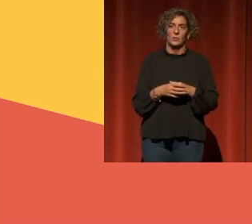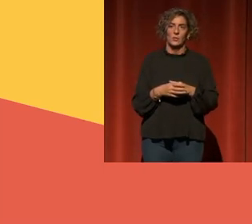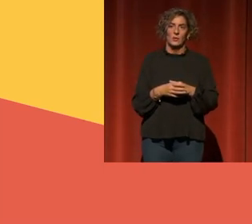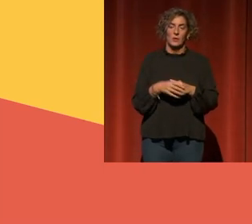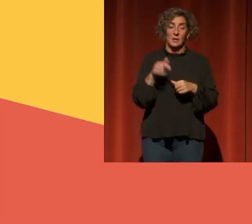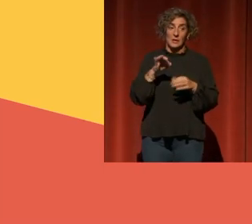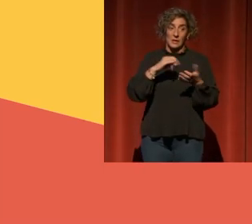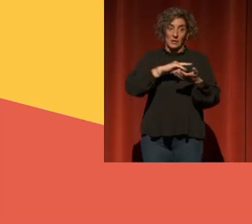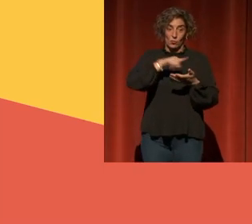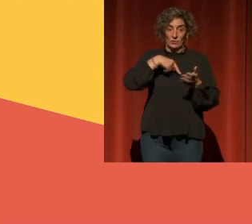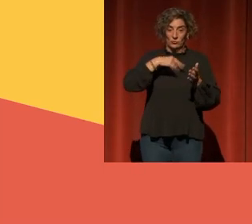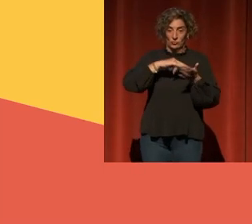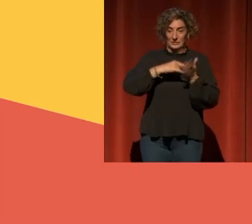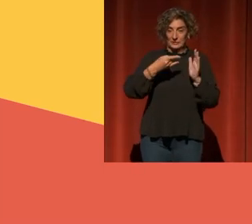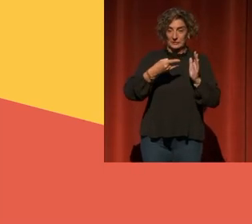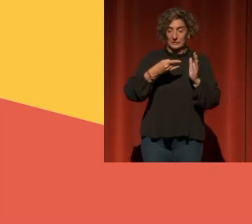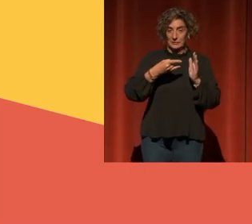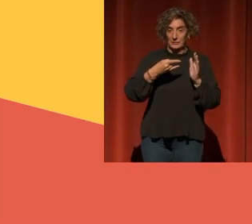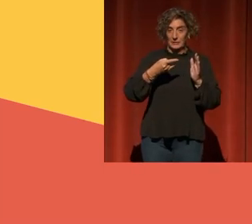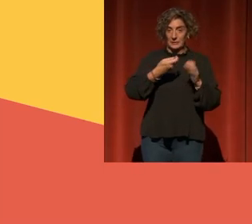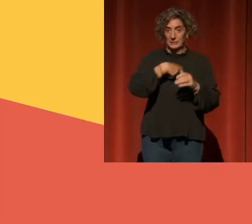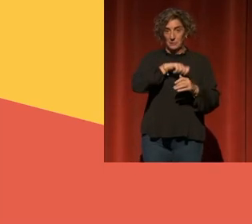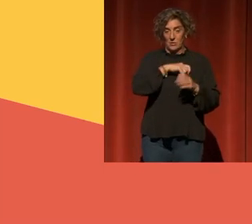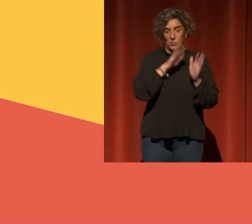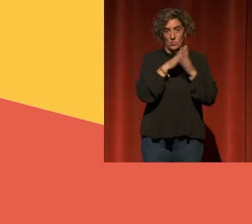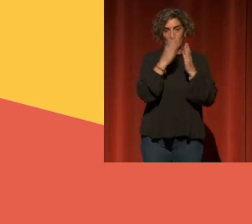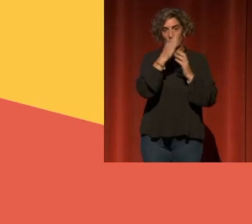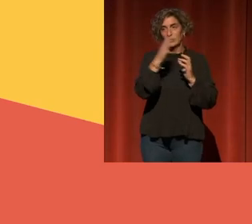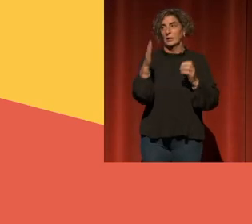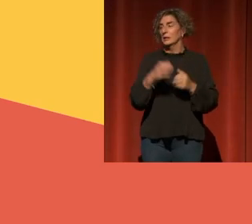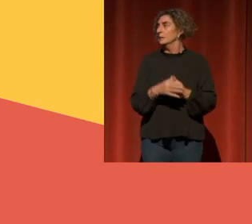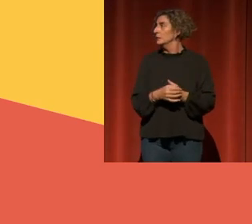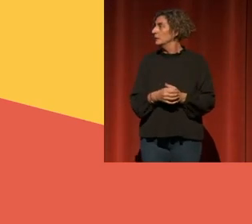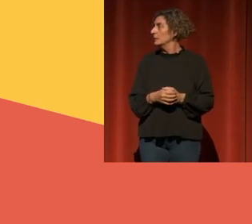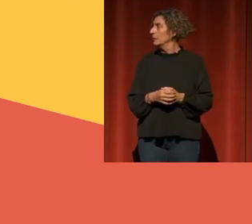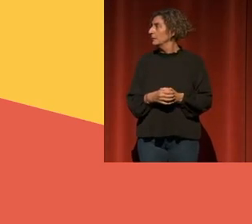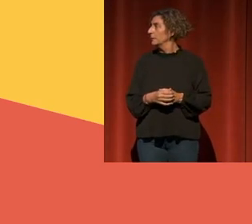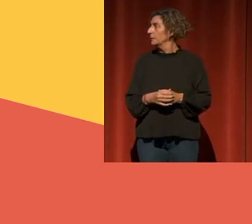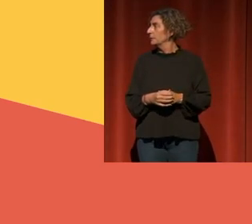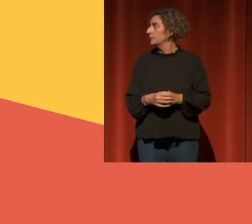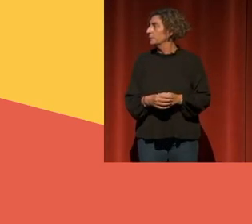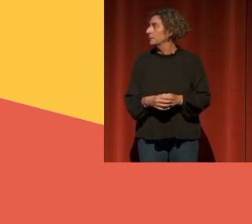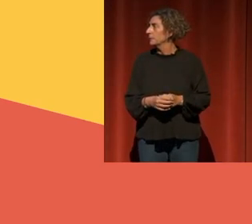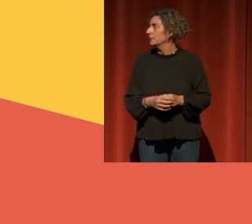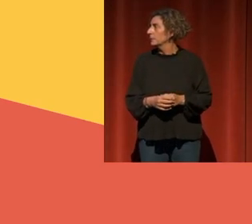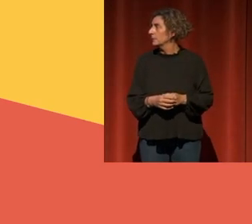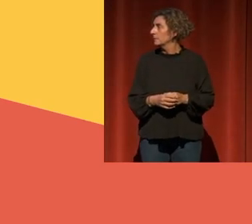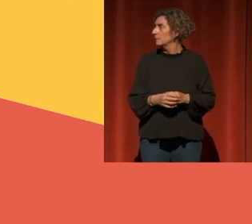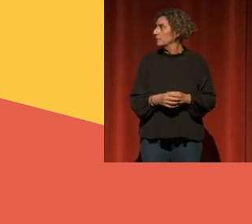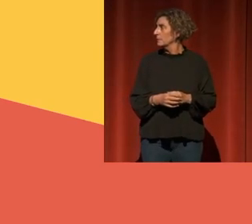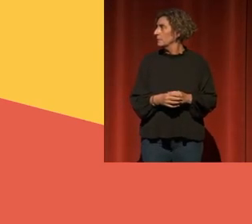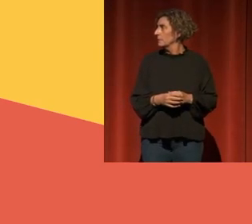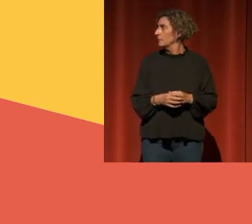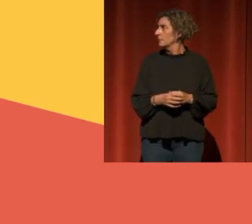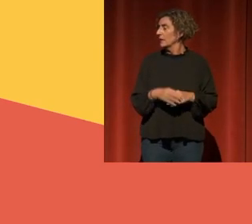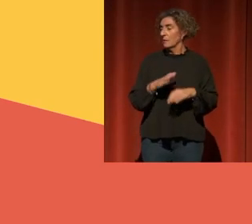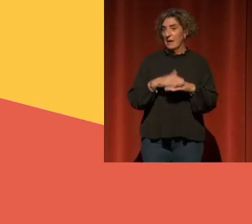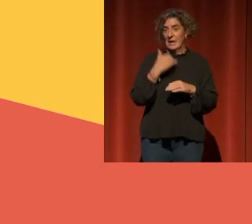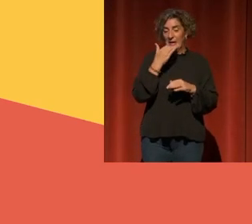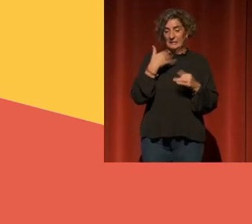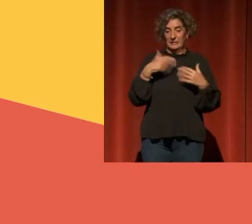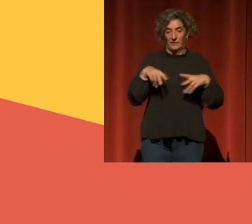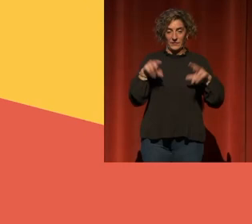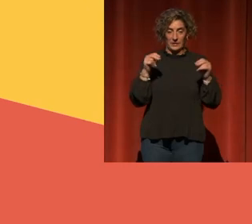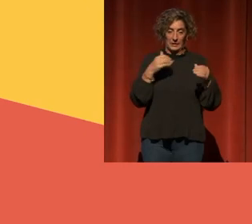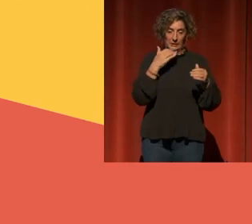español de bibliotecas para empezar me gustaría eh Ya para casi acercándome al final